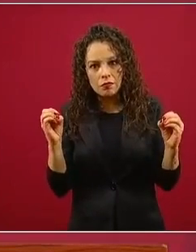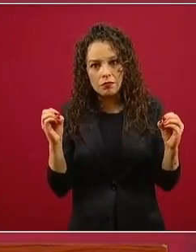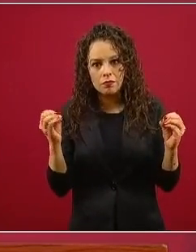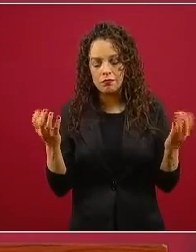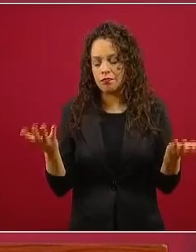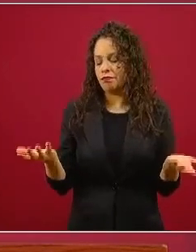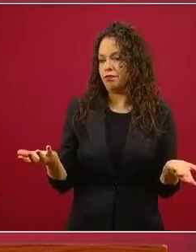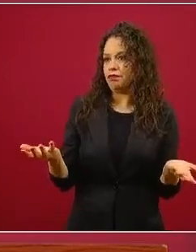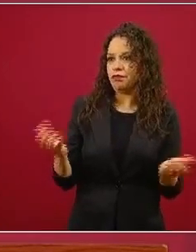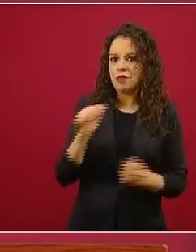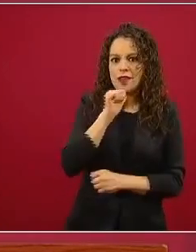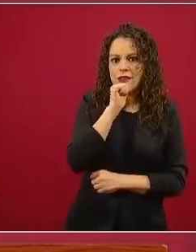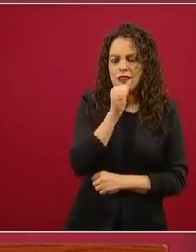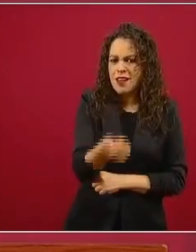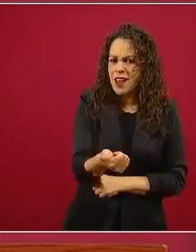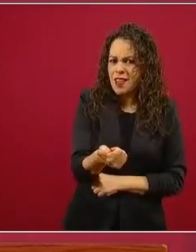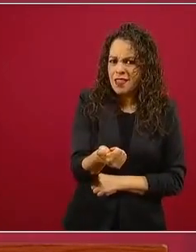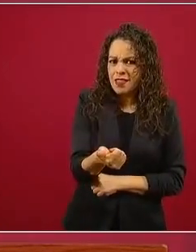Nada absolutamente.